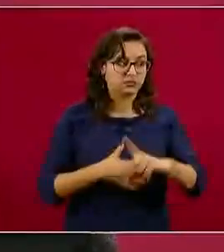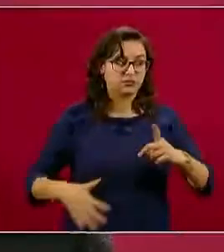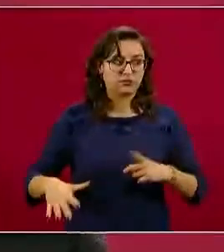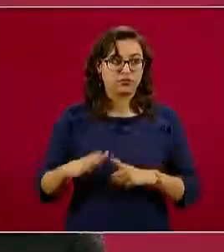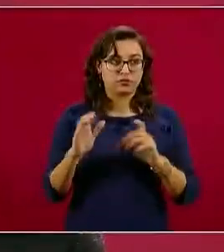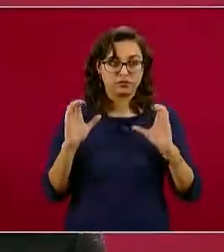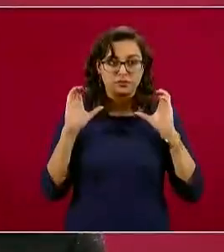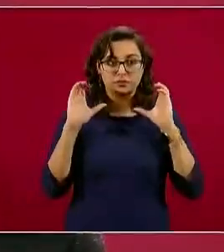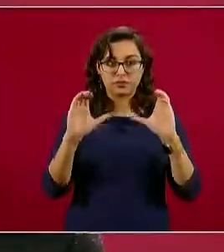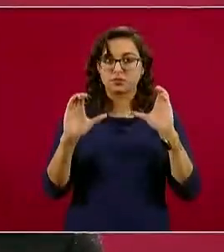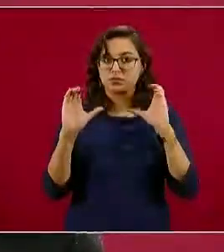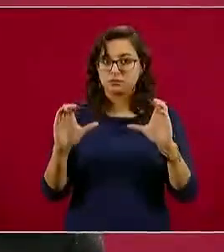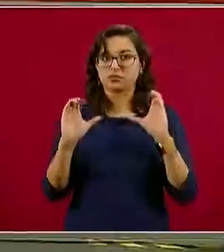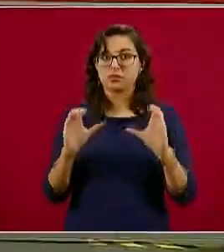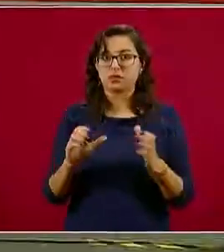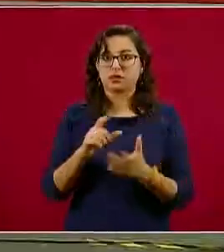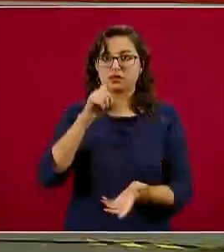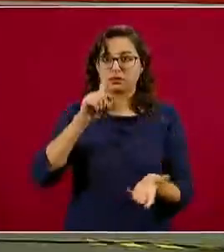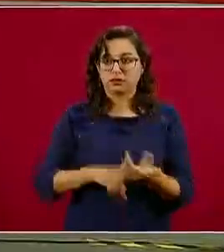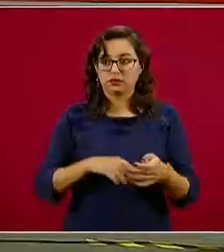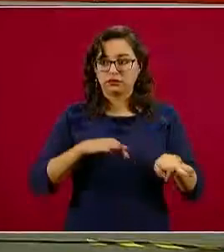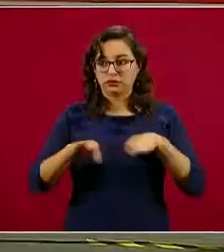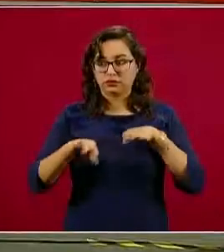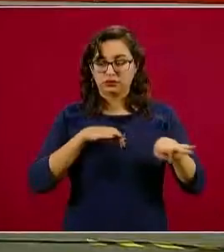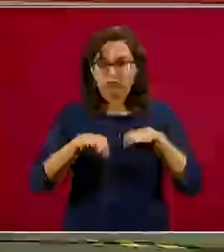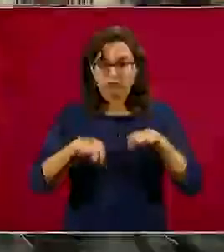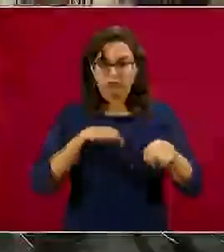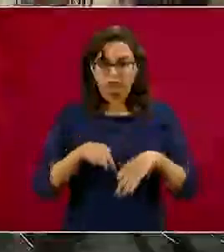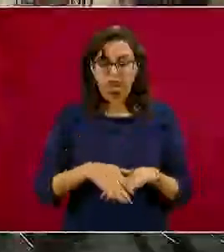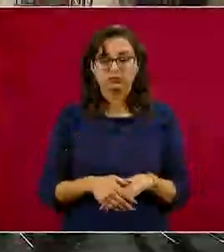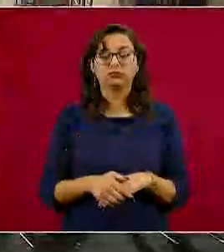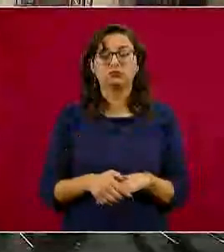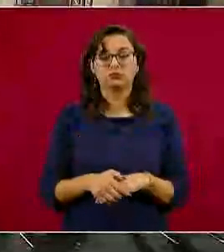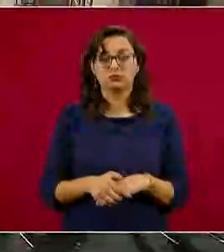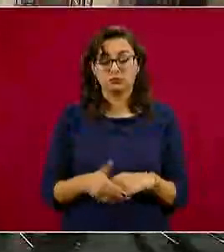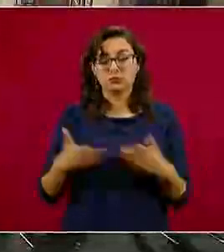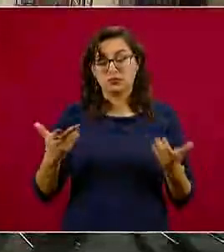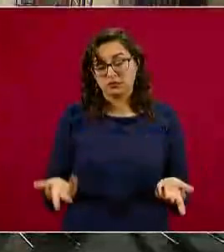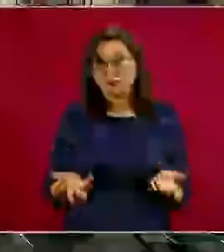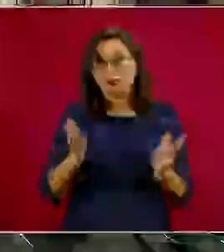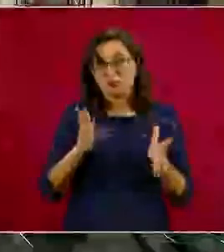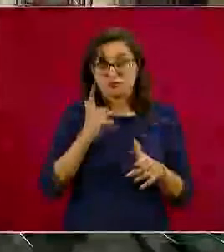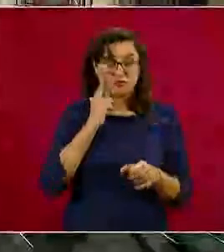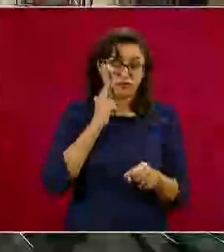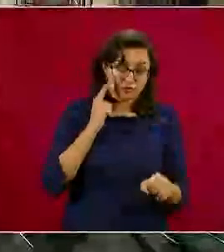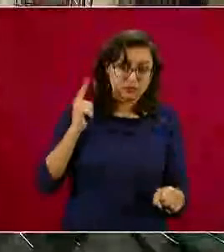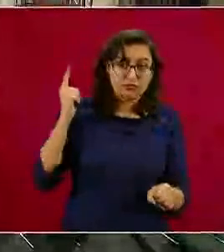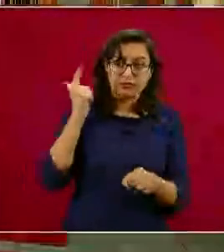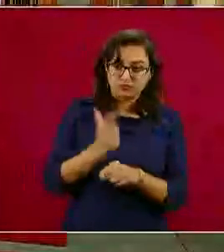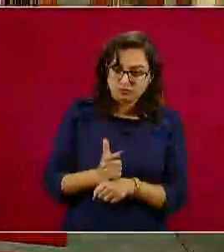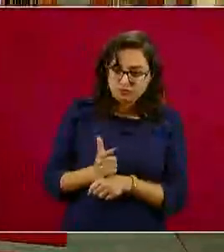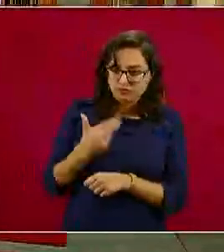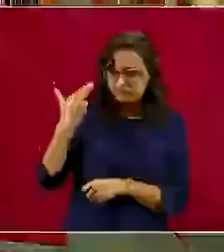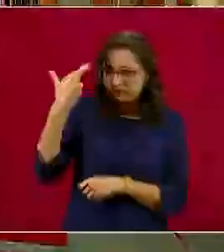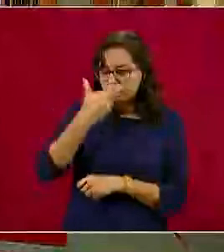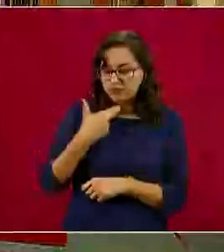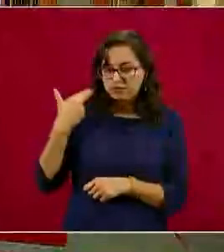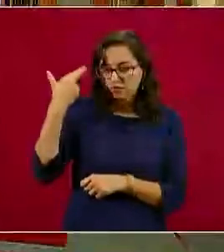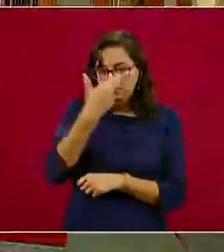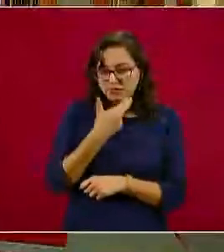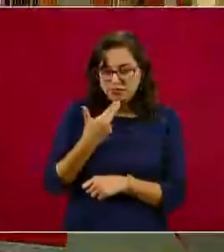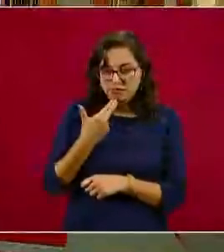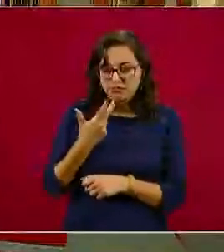estas disposiciones en los centros de trabajo. También identificamos periódicamente, a partir de inspecciones que hace